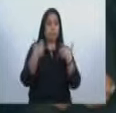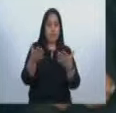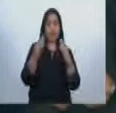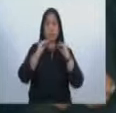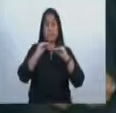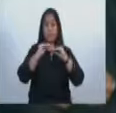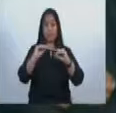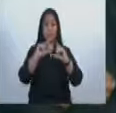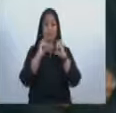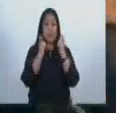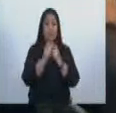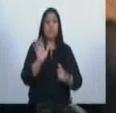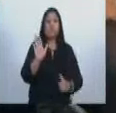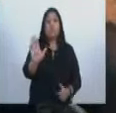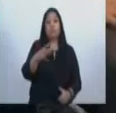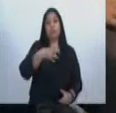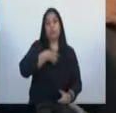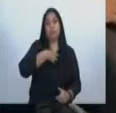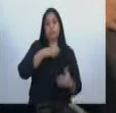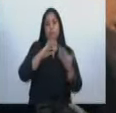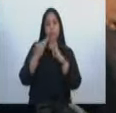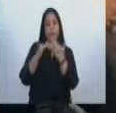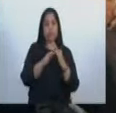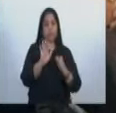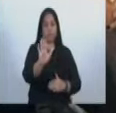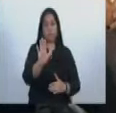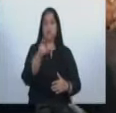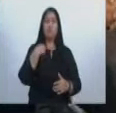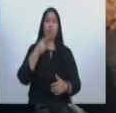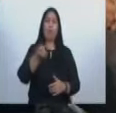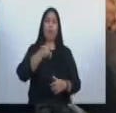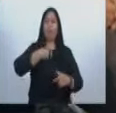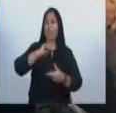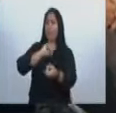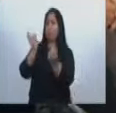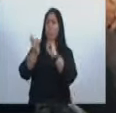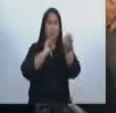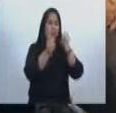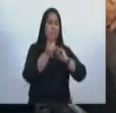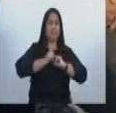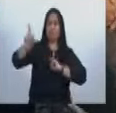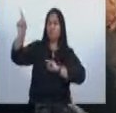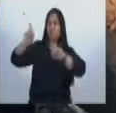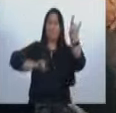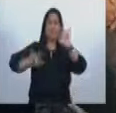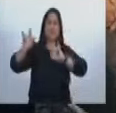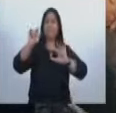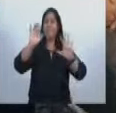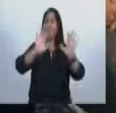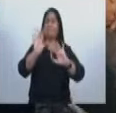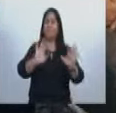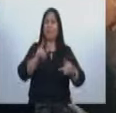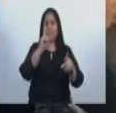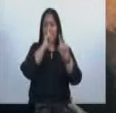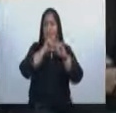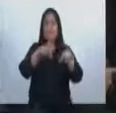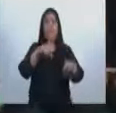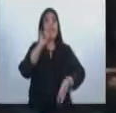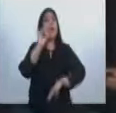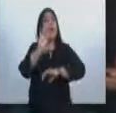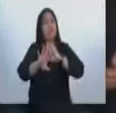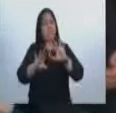en sus propias comunidades sin tratar de generar esos desplazamientos tan largos que a veces